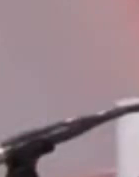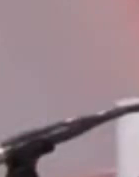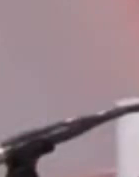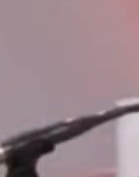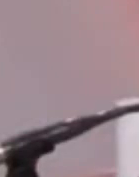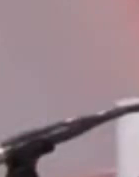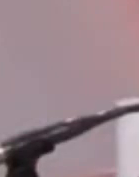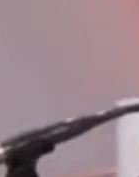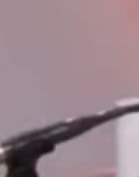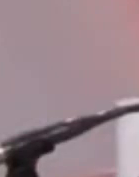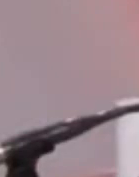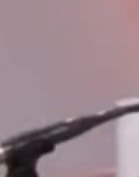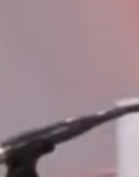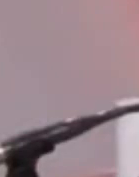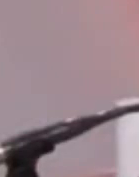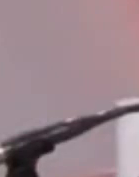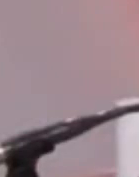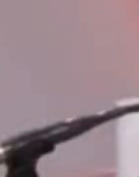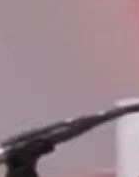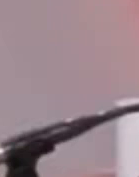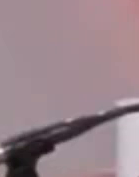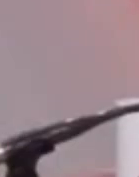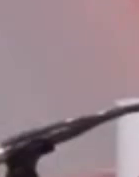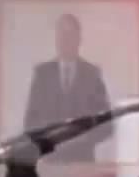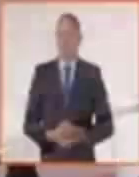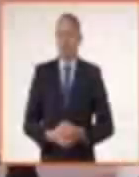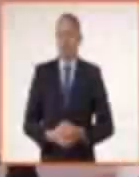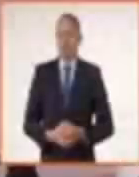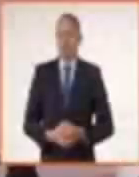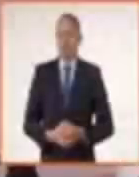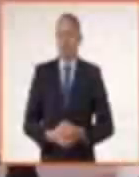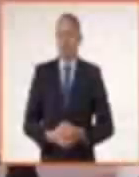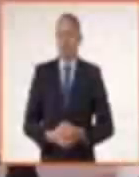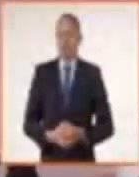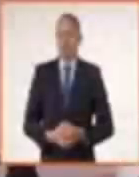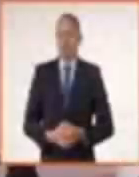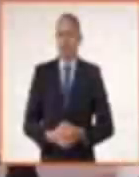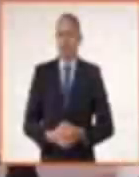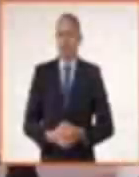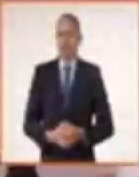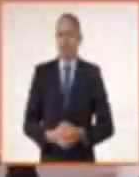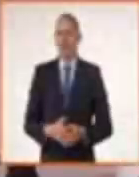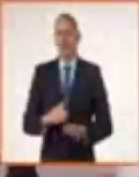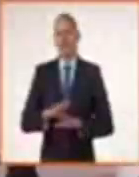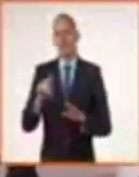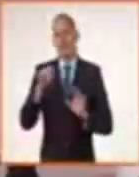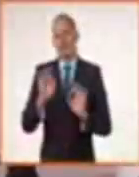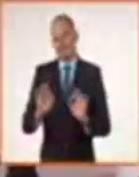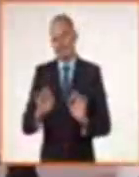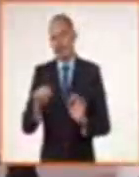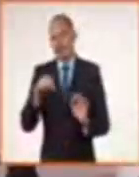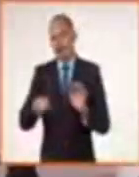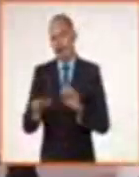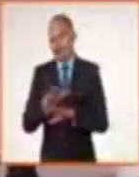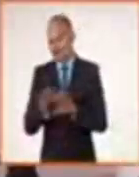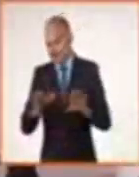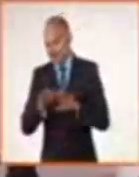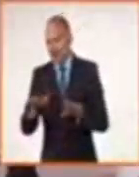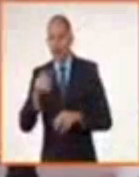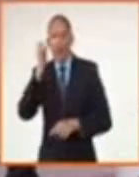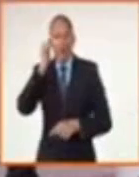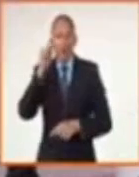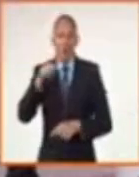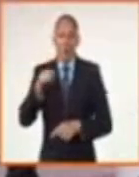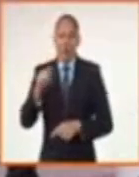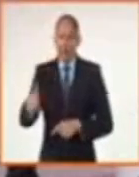cuyos resultados preliminares fueron dados a conocer esta mañana por la presidenta del Consejo Electoral